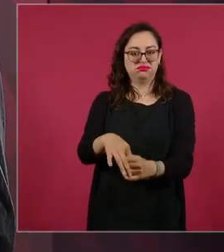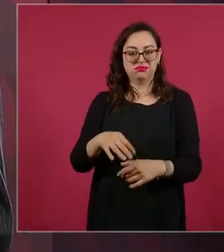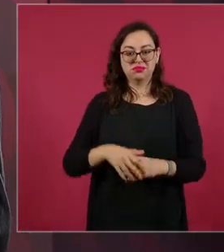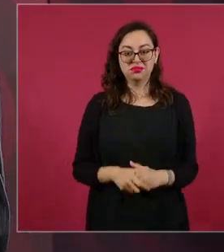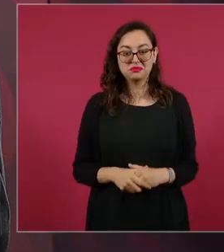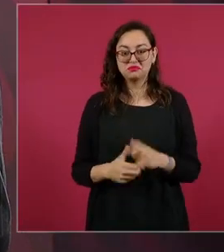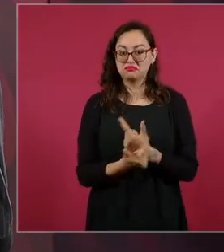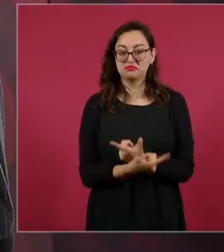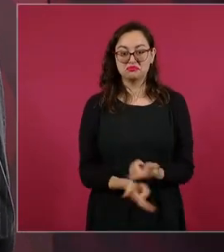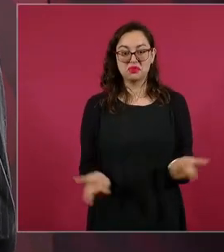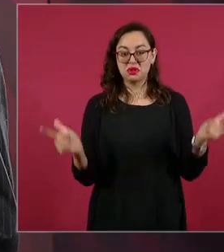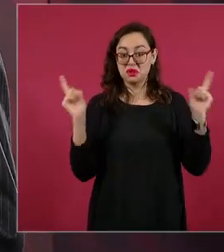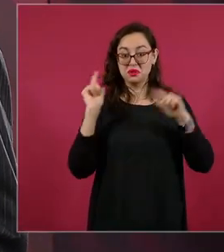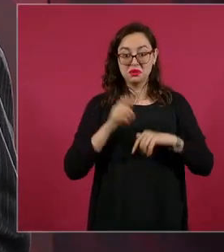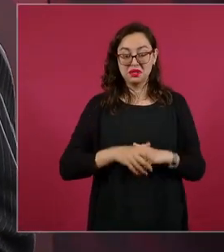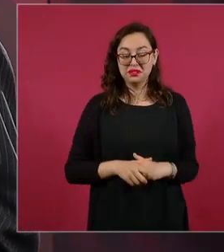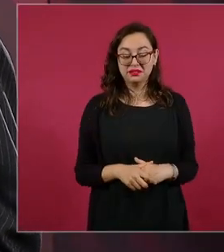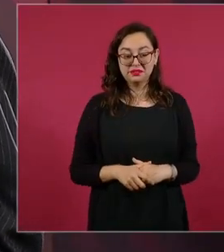libremente